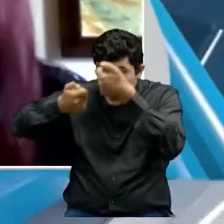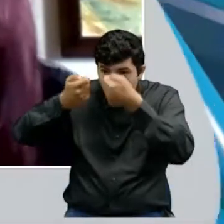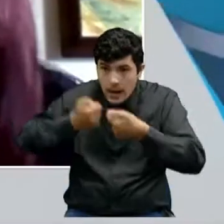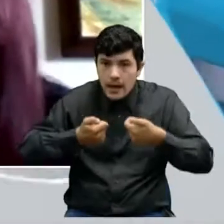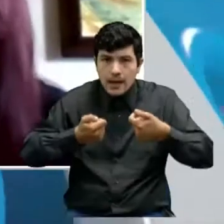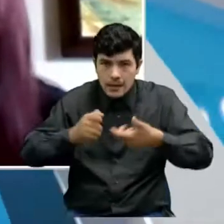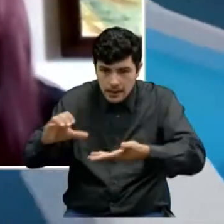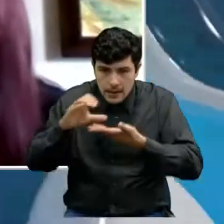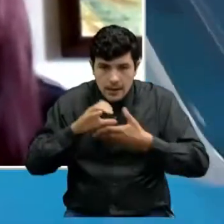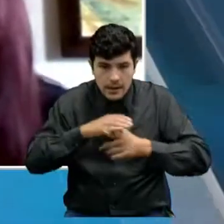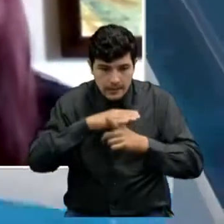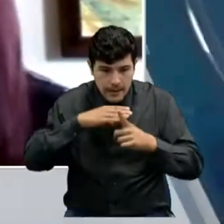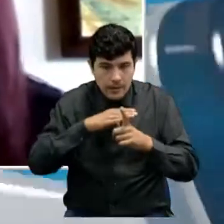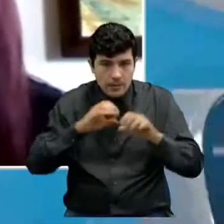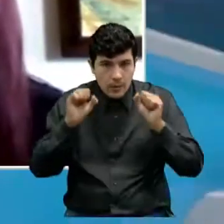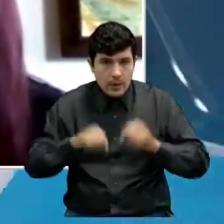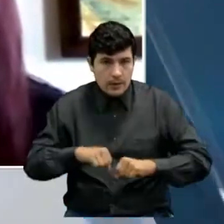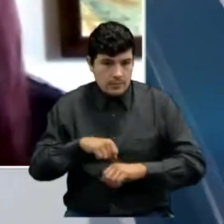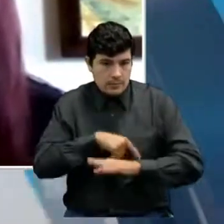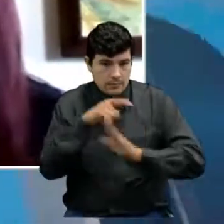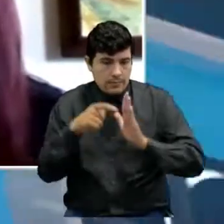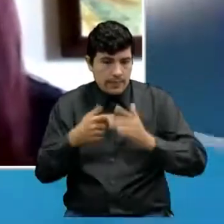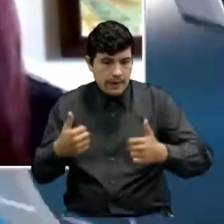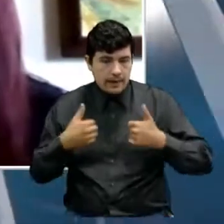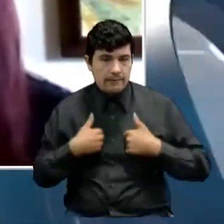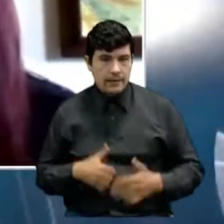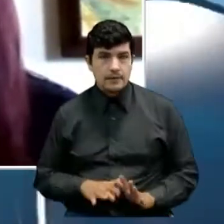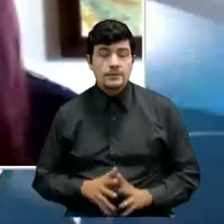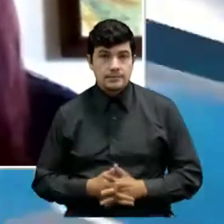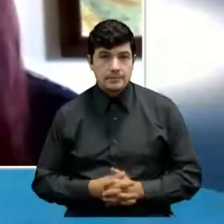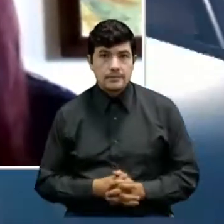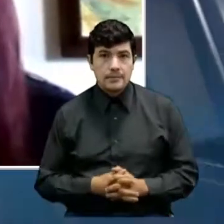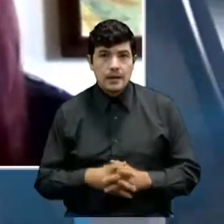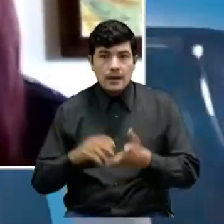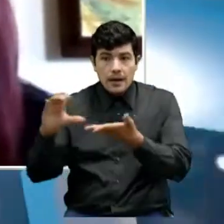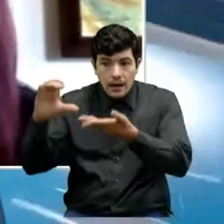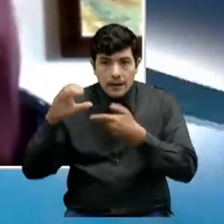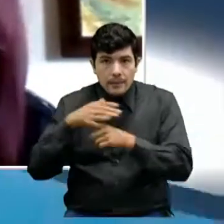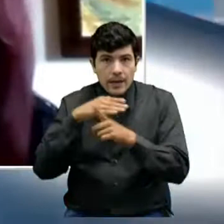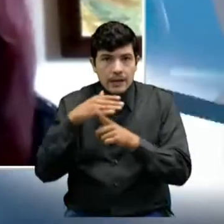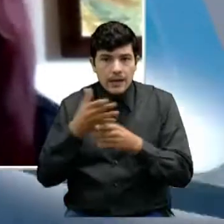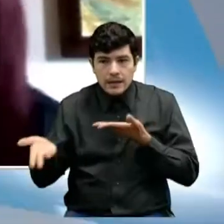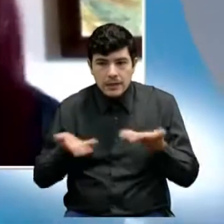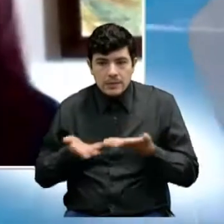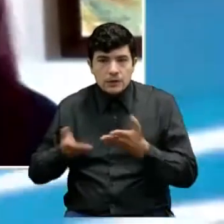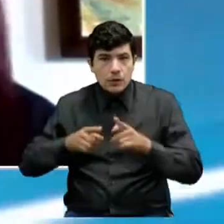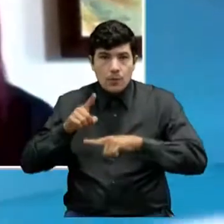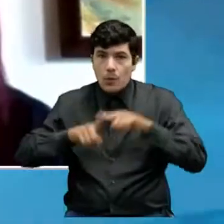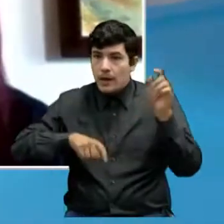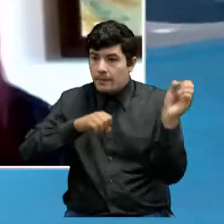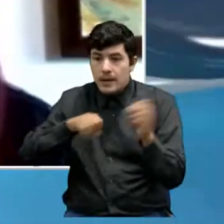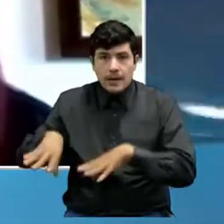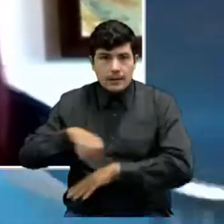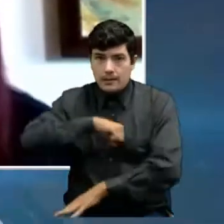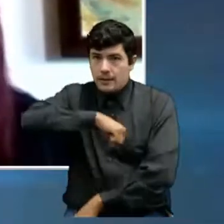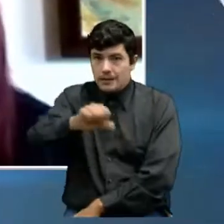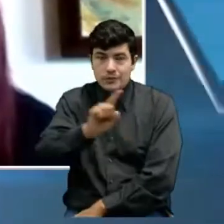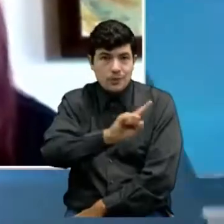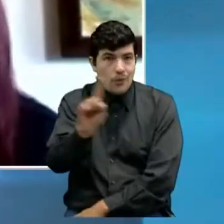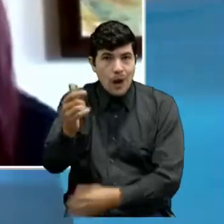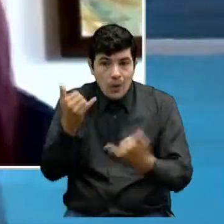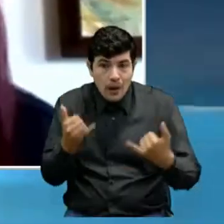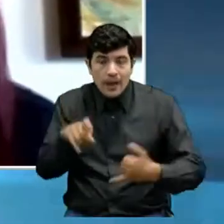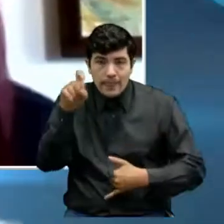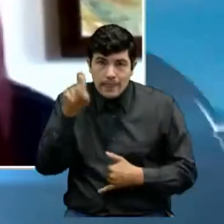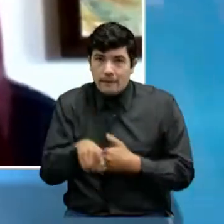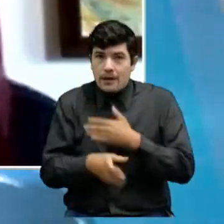en todos los ítems salariales. Prima de servicio que es irrenunciable, como nos lo dice la doctora Ingrid, en este momento debe